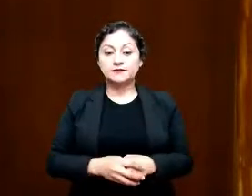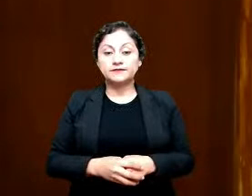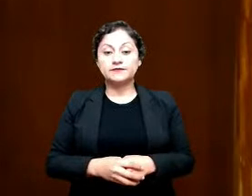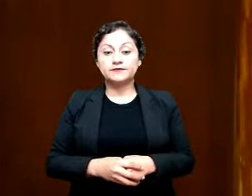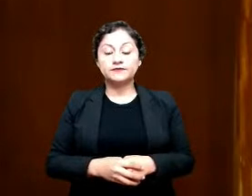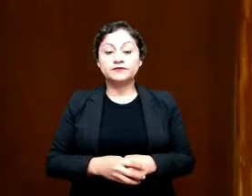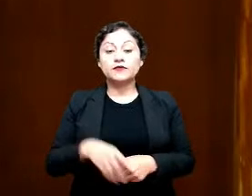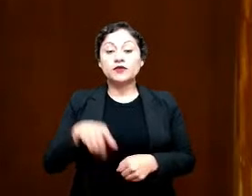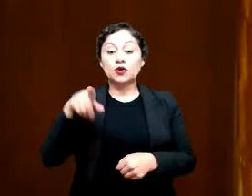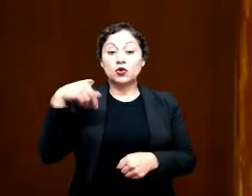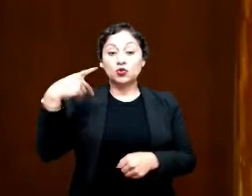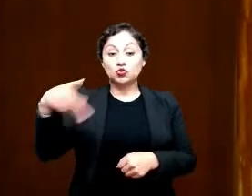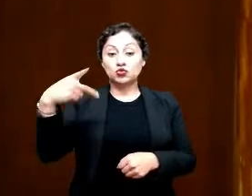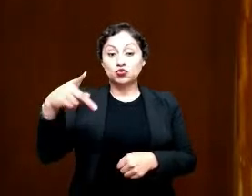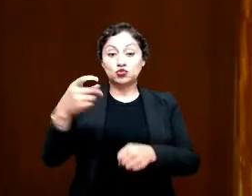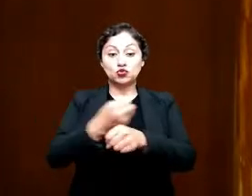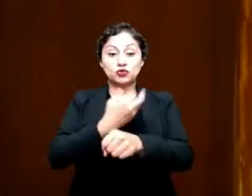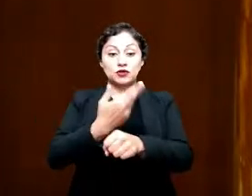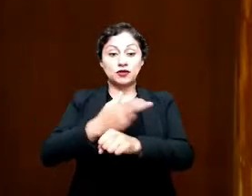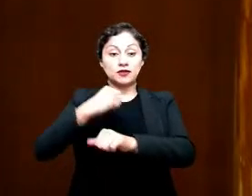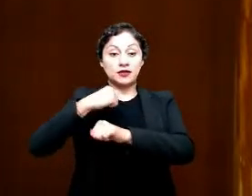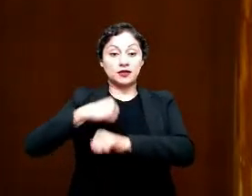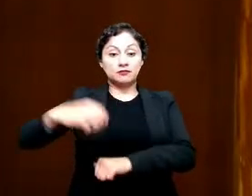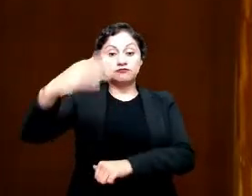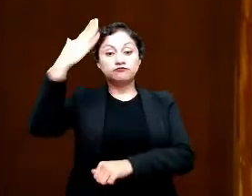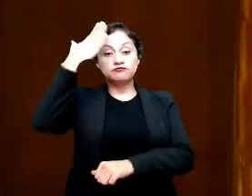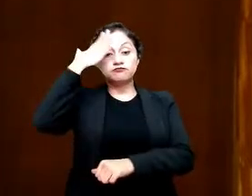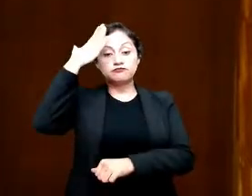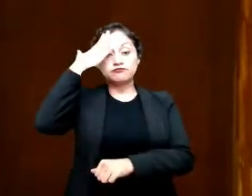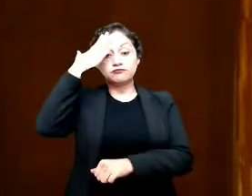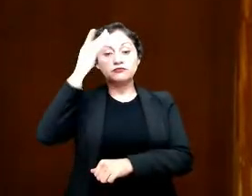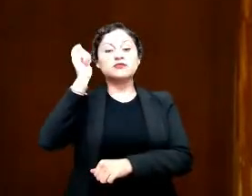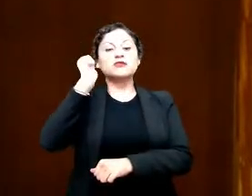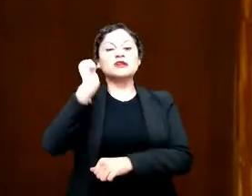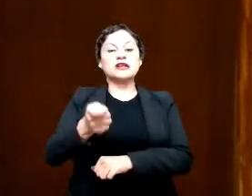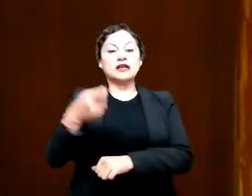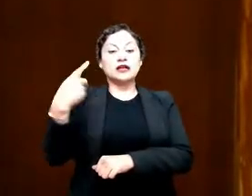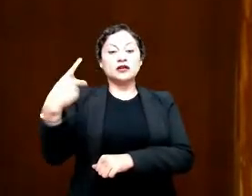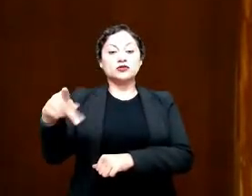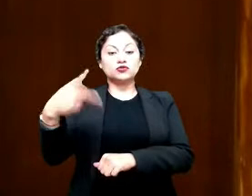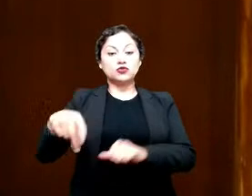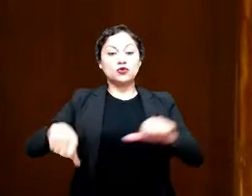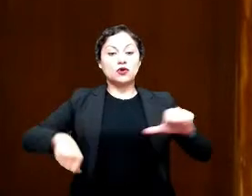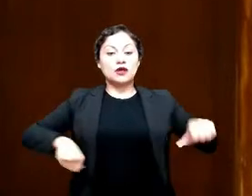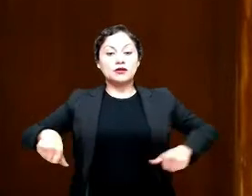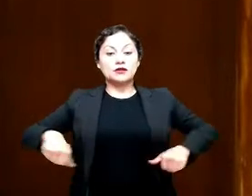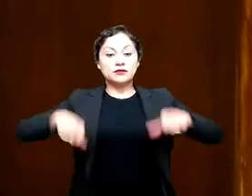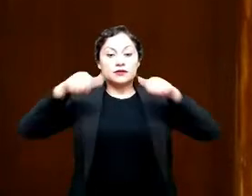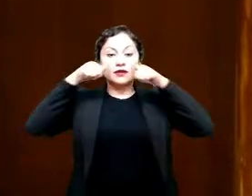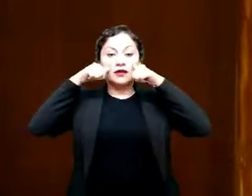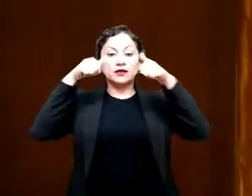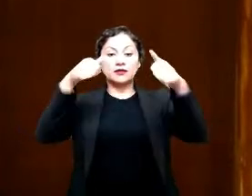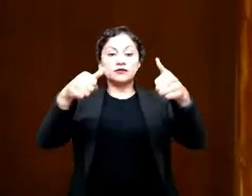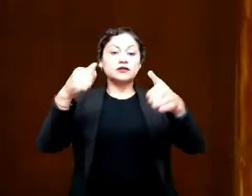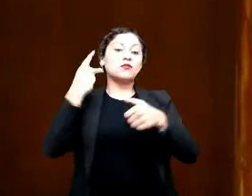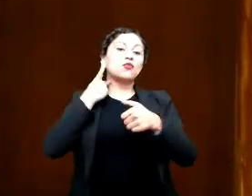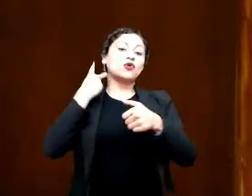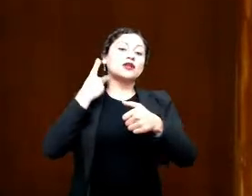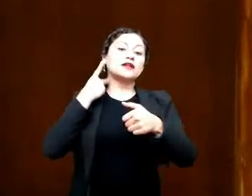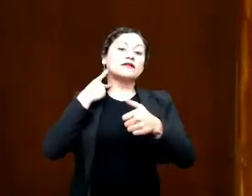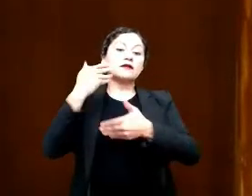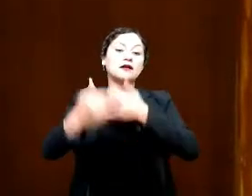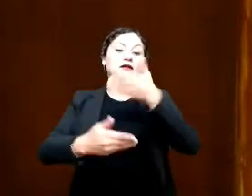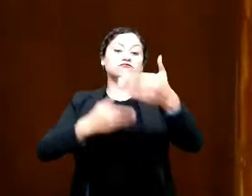que usted encabeza es la dependencia encargada de coordinar la política central y